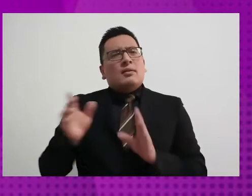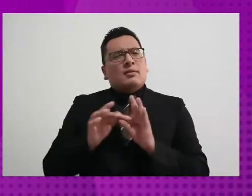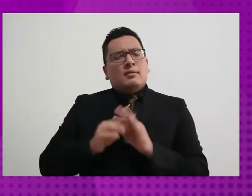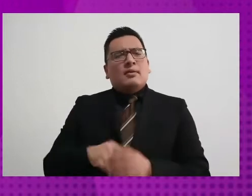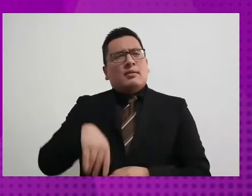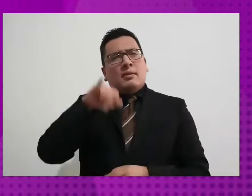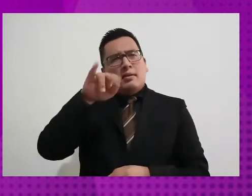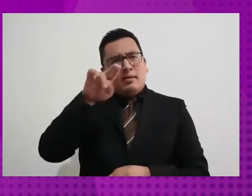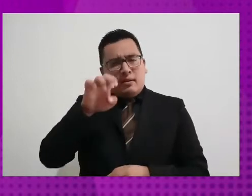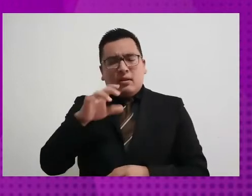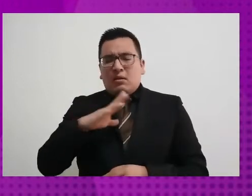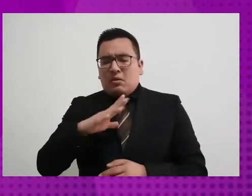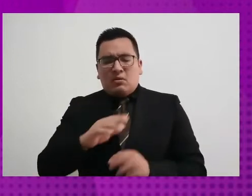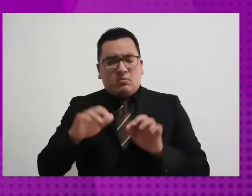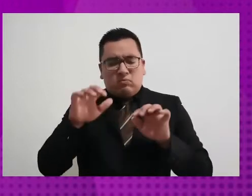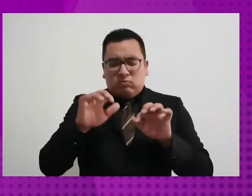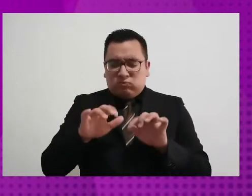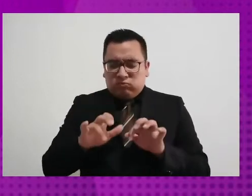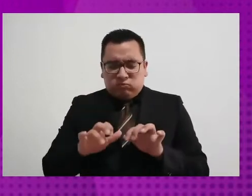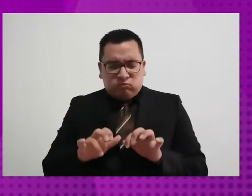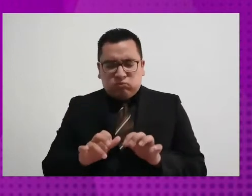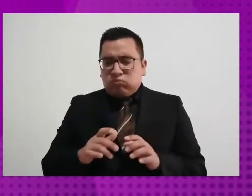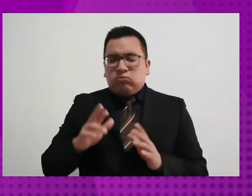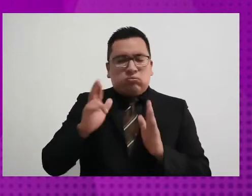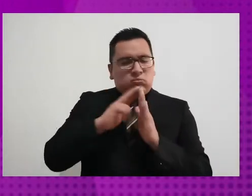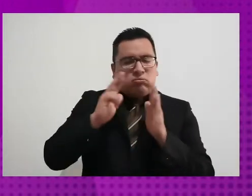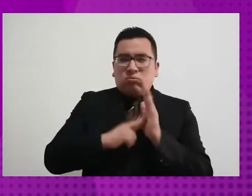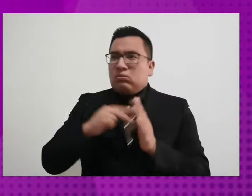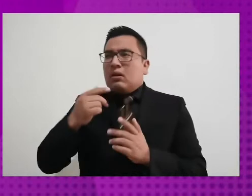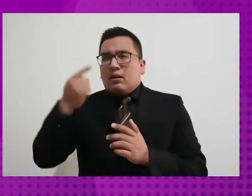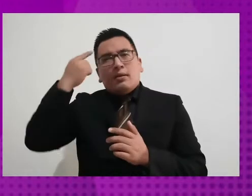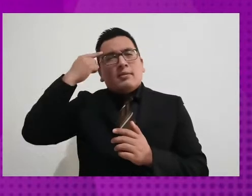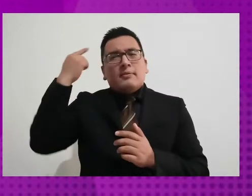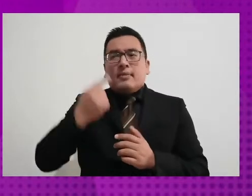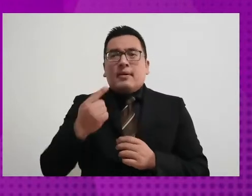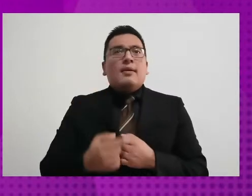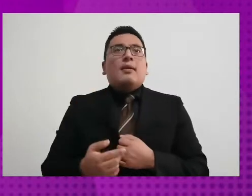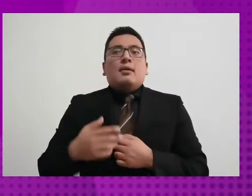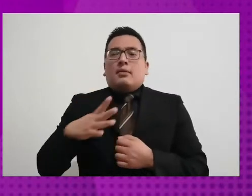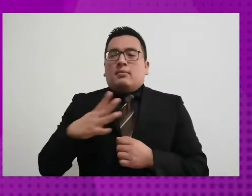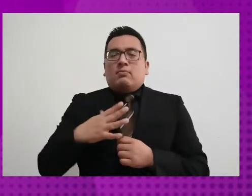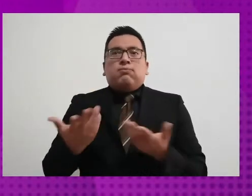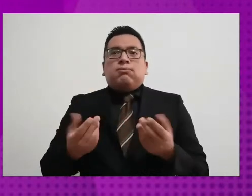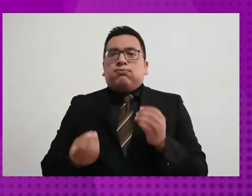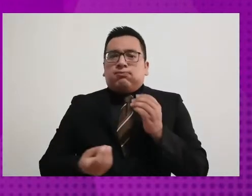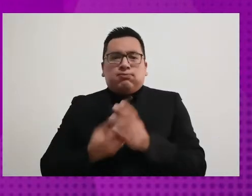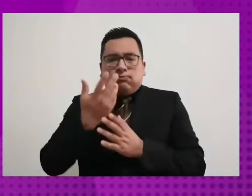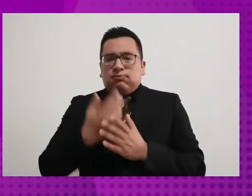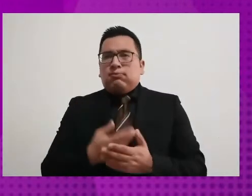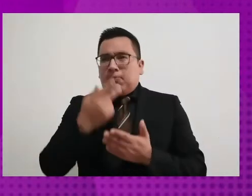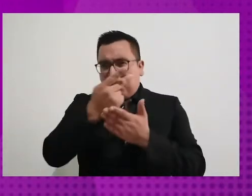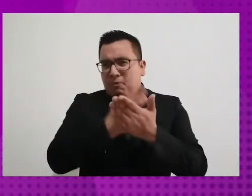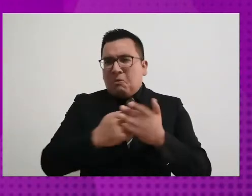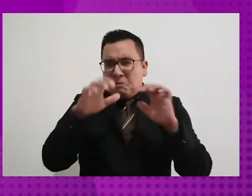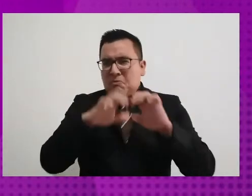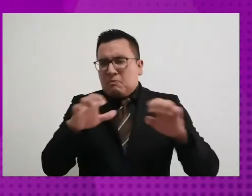Nacional Electoral está trabajando en la elaboración de lineamientos para la operación de un sistema informático en el que